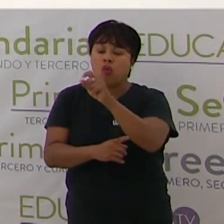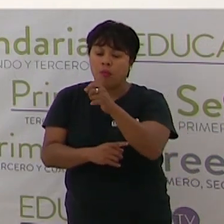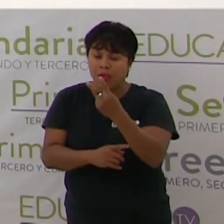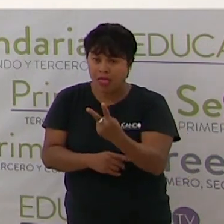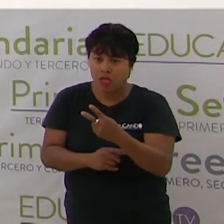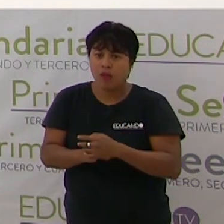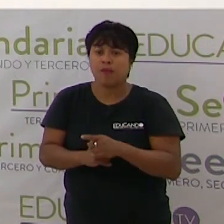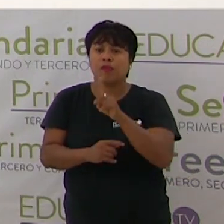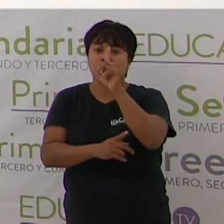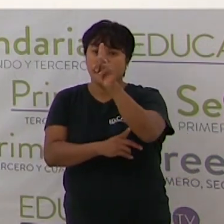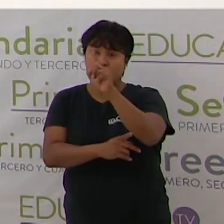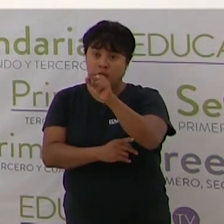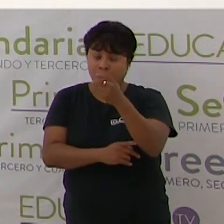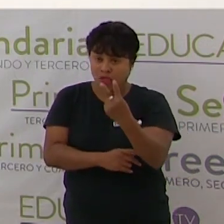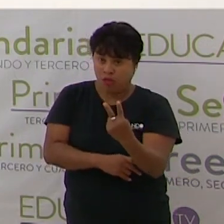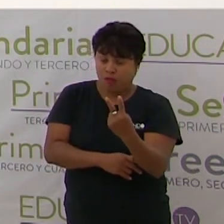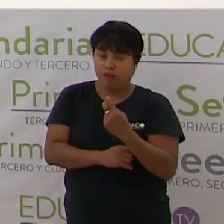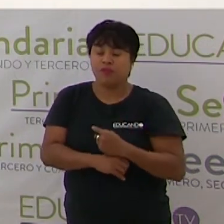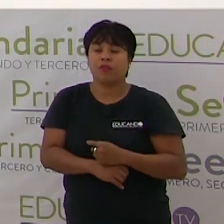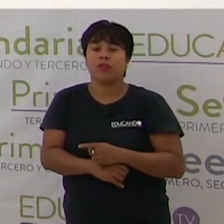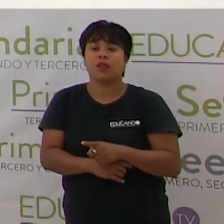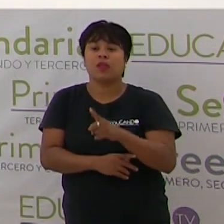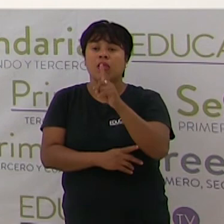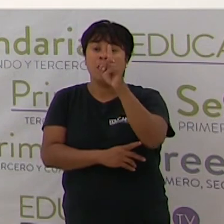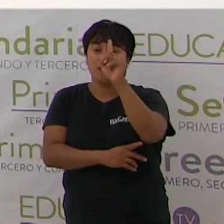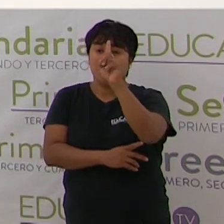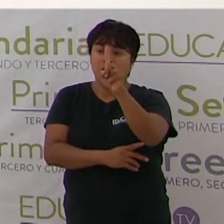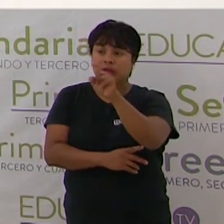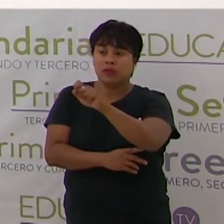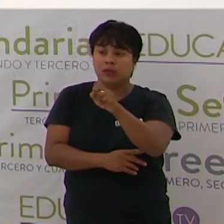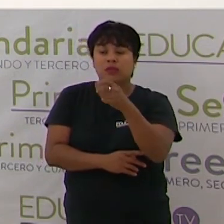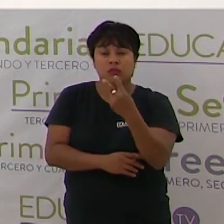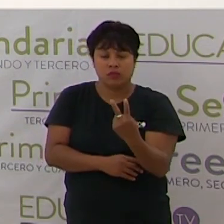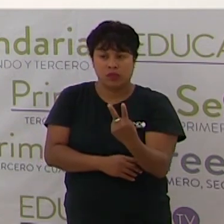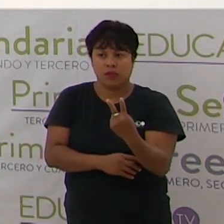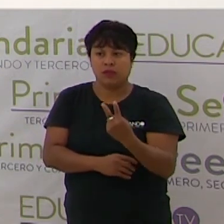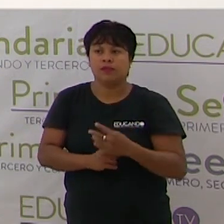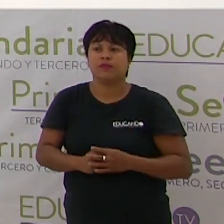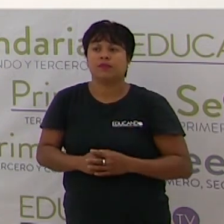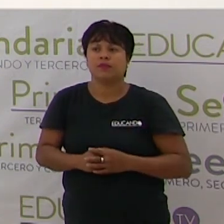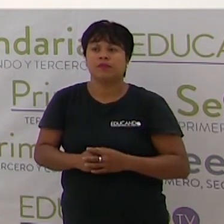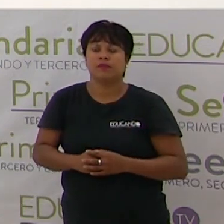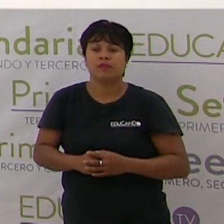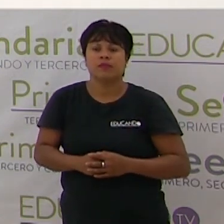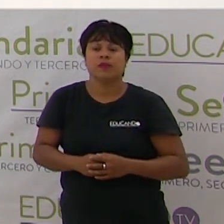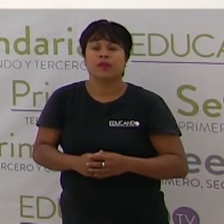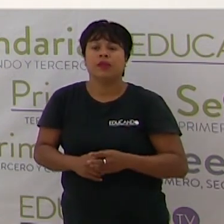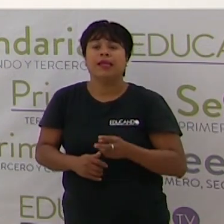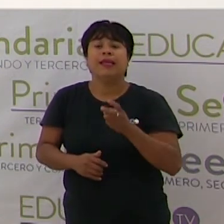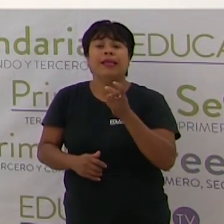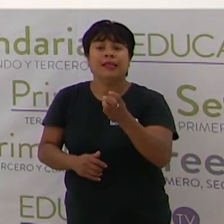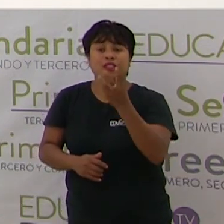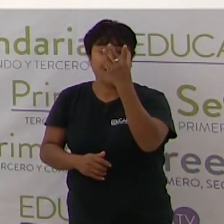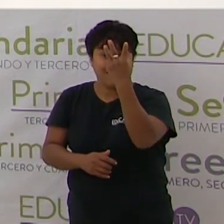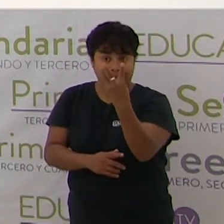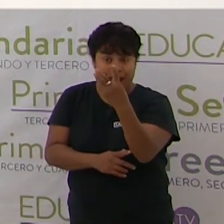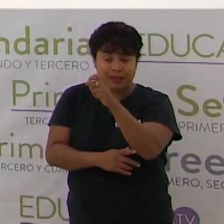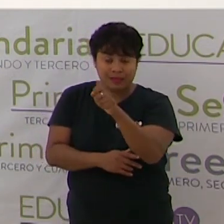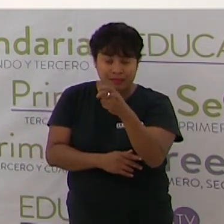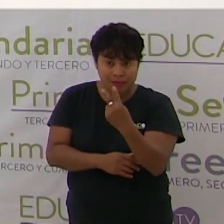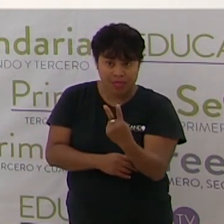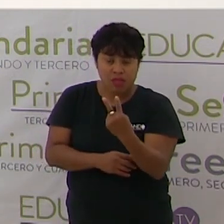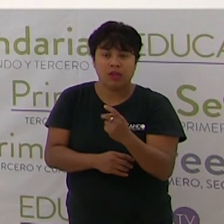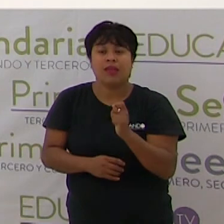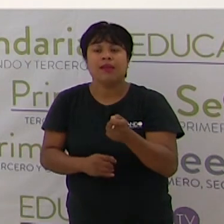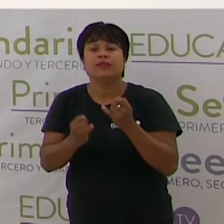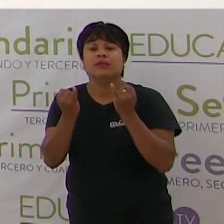esfera más 1 medio, como lo tenemos aquí, y más 1 medio, o sea, 3 medios van